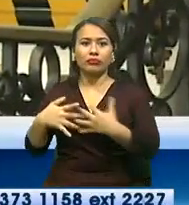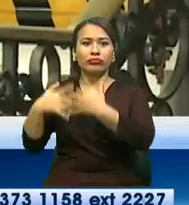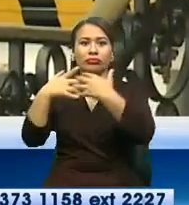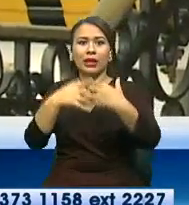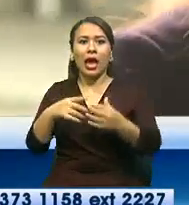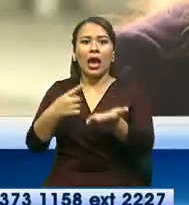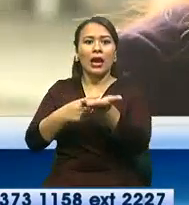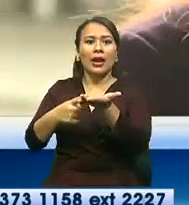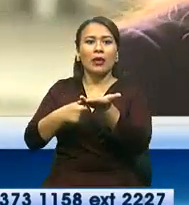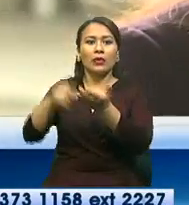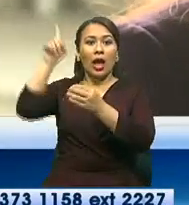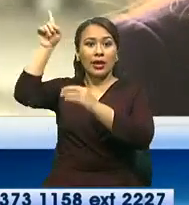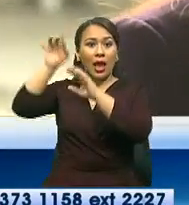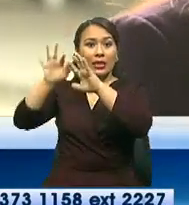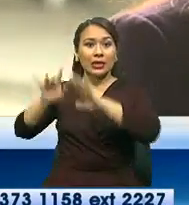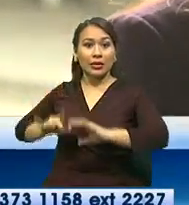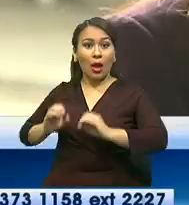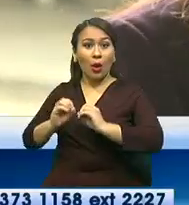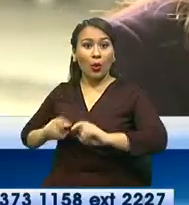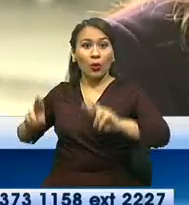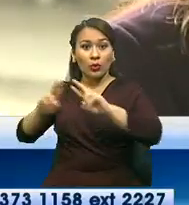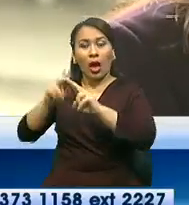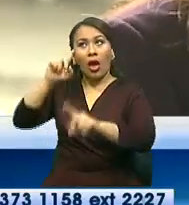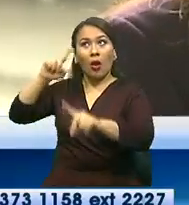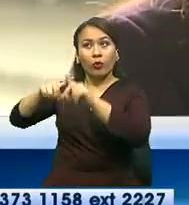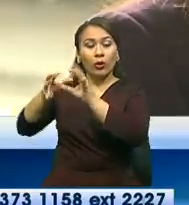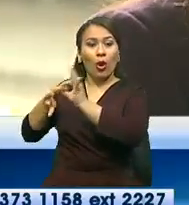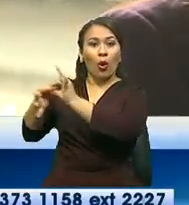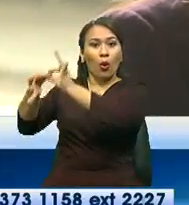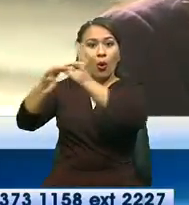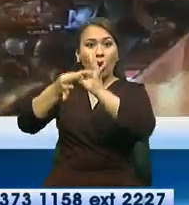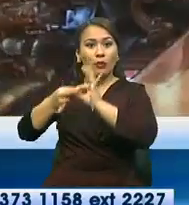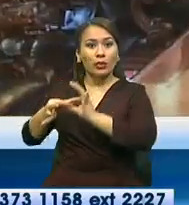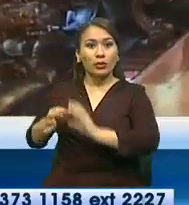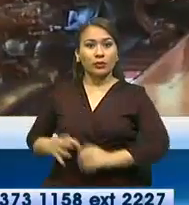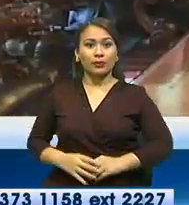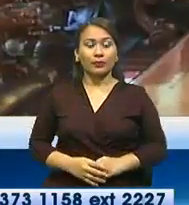secretario de la ONU y concretar la colaboración de esta entidad. Informó Javier.